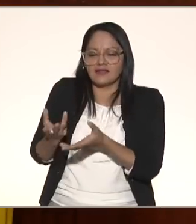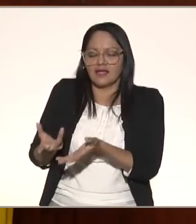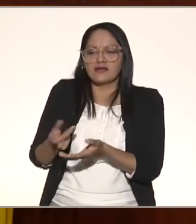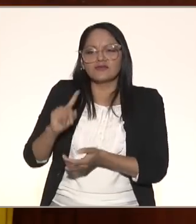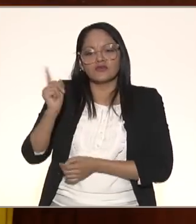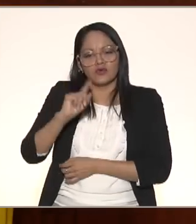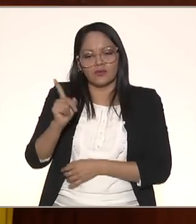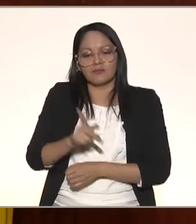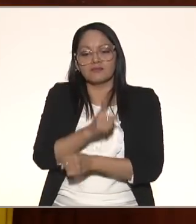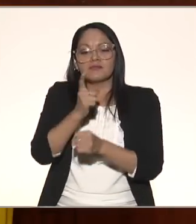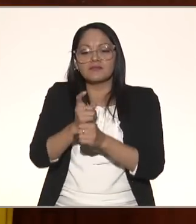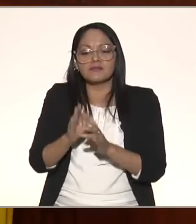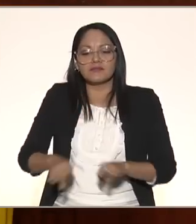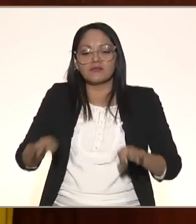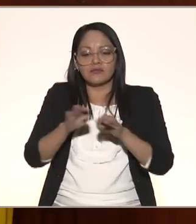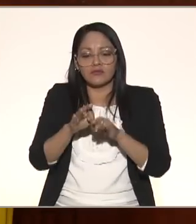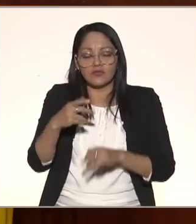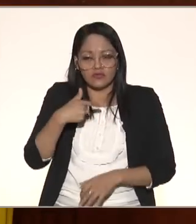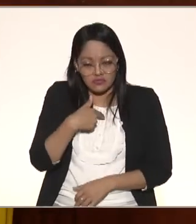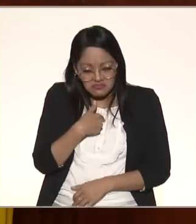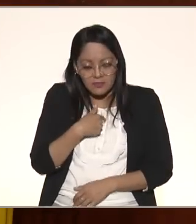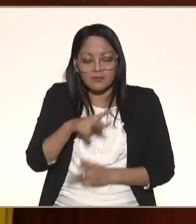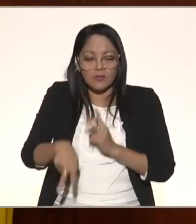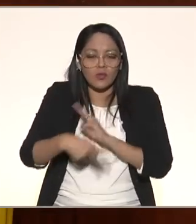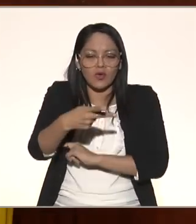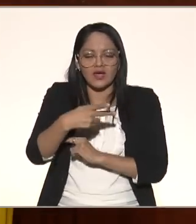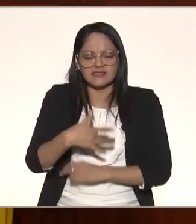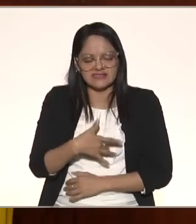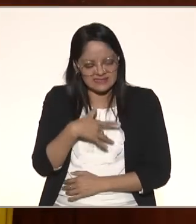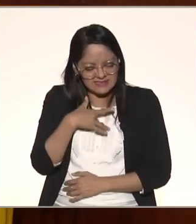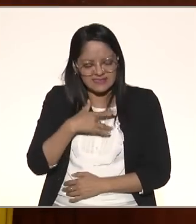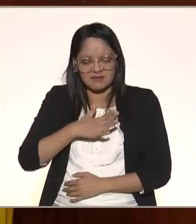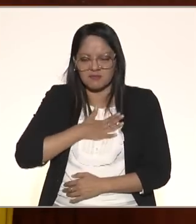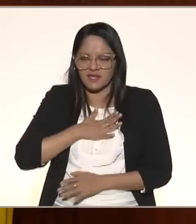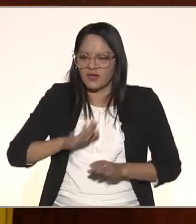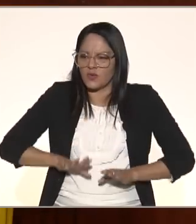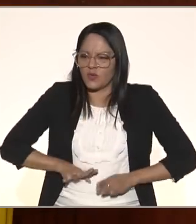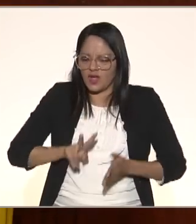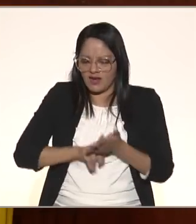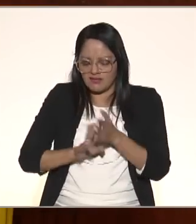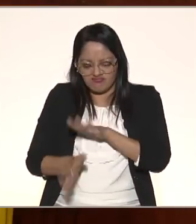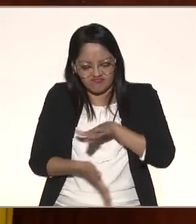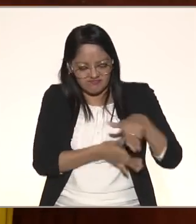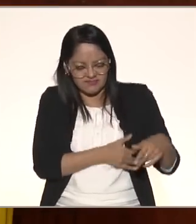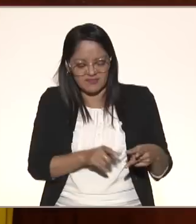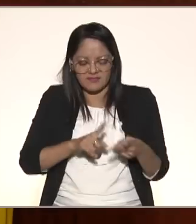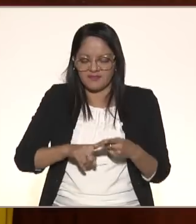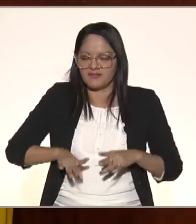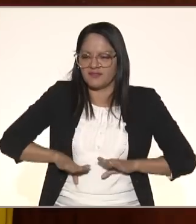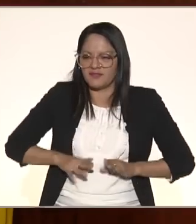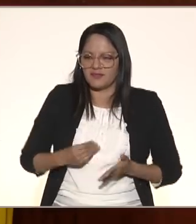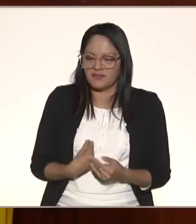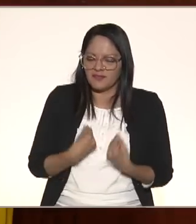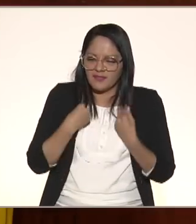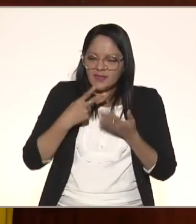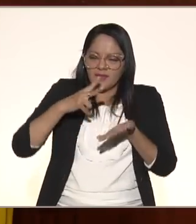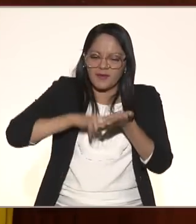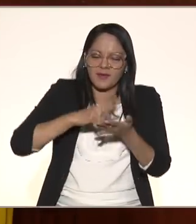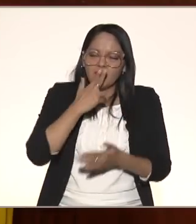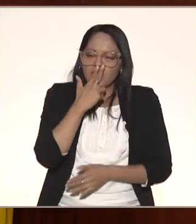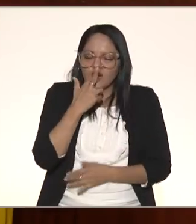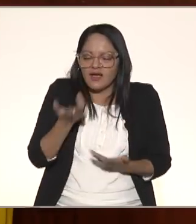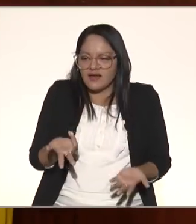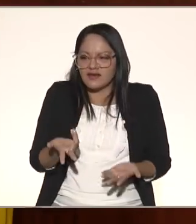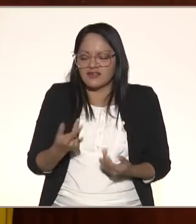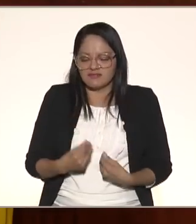no si en eso yo voy autosacrificando mis valores mis principios mi dignidad mi bienestar